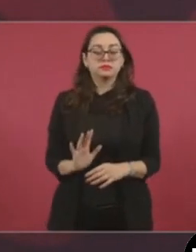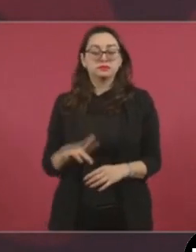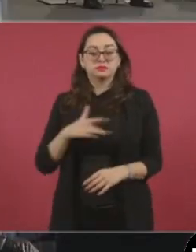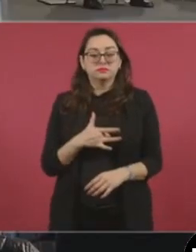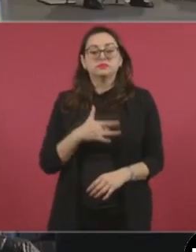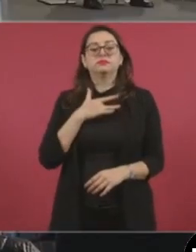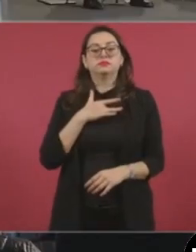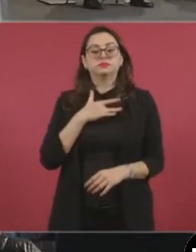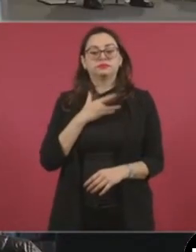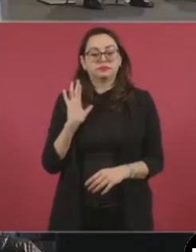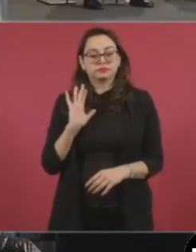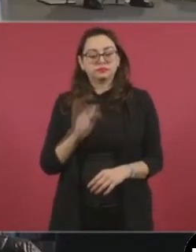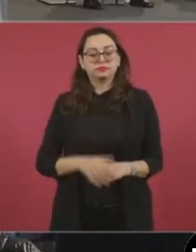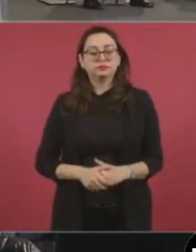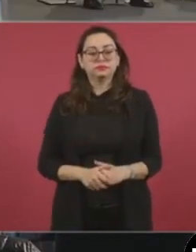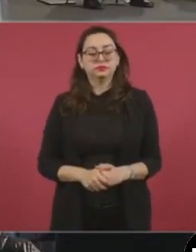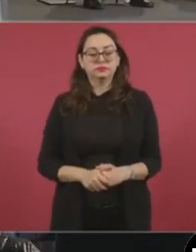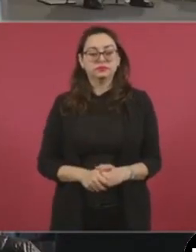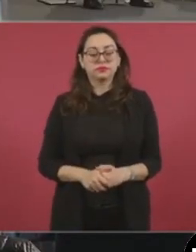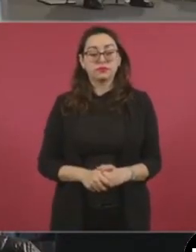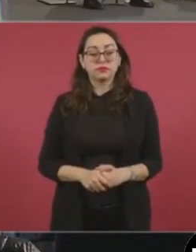se fija un criterio.